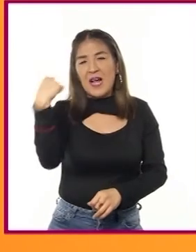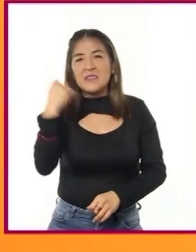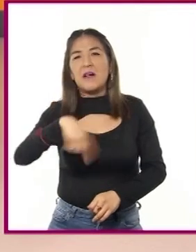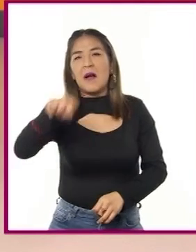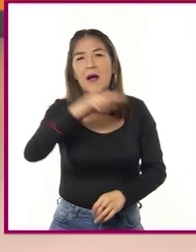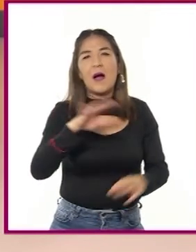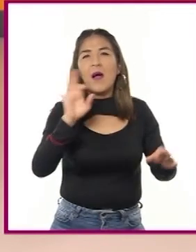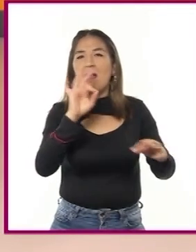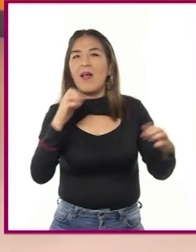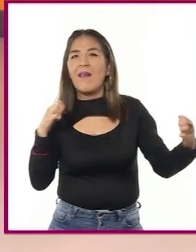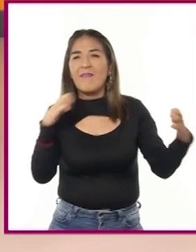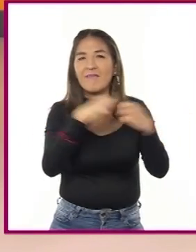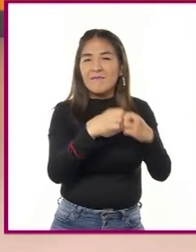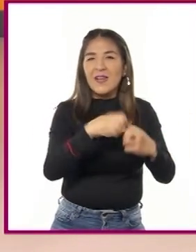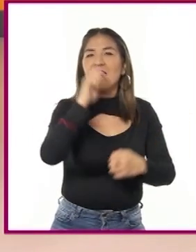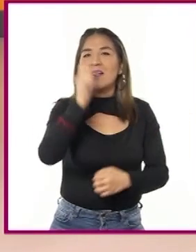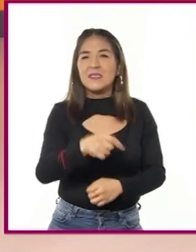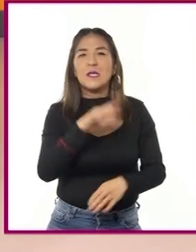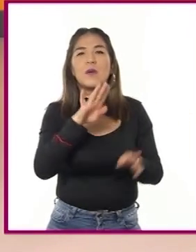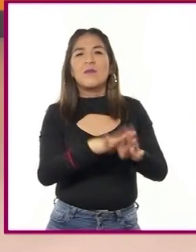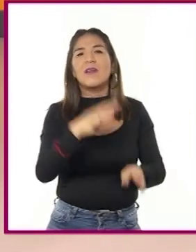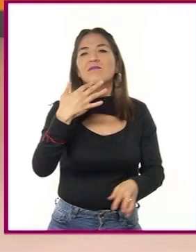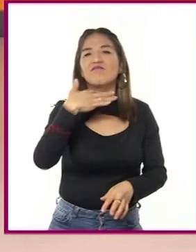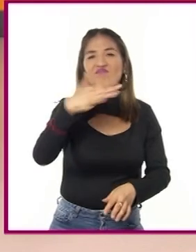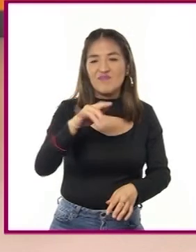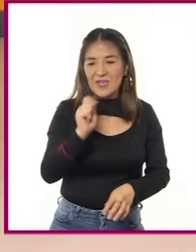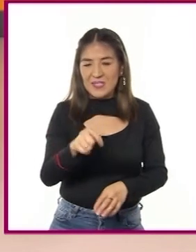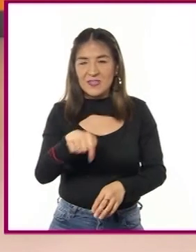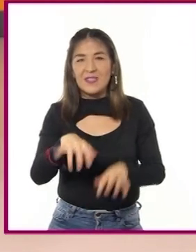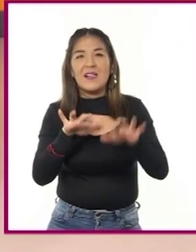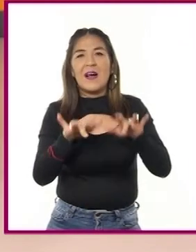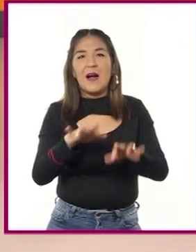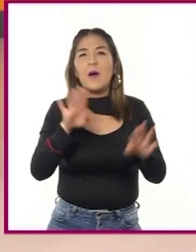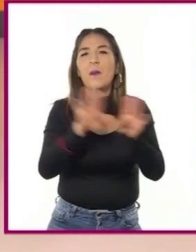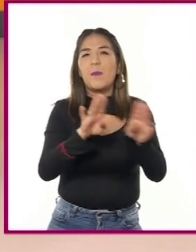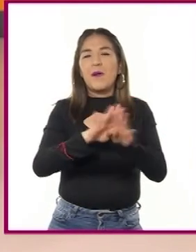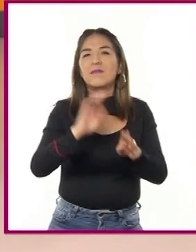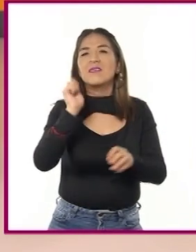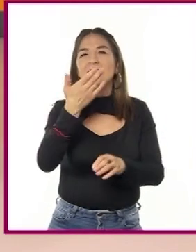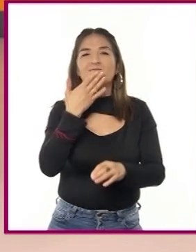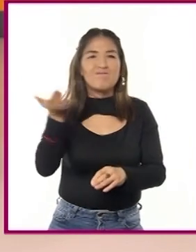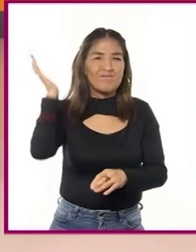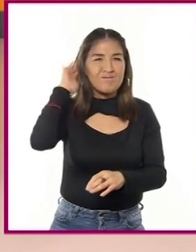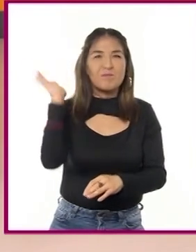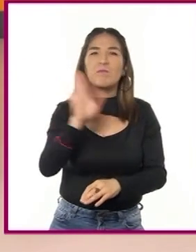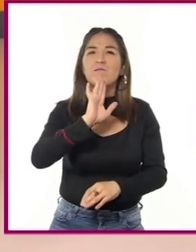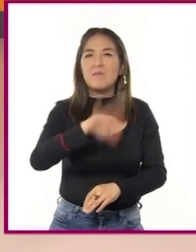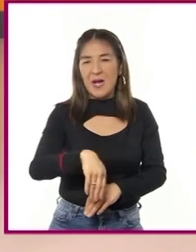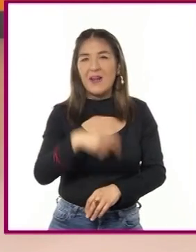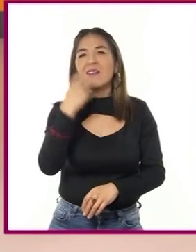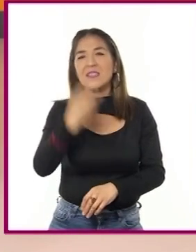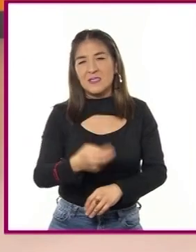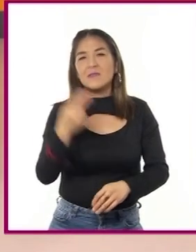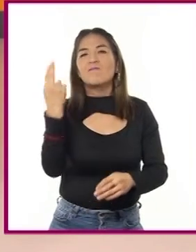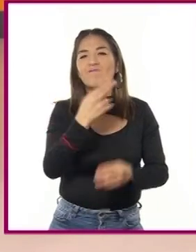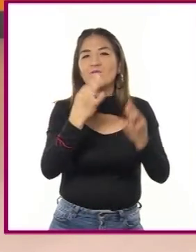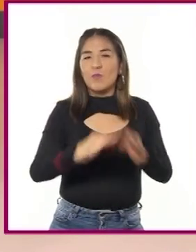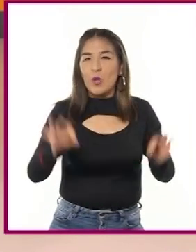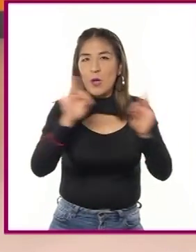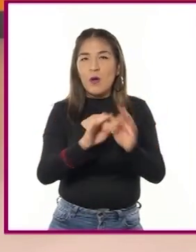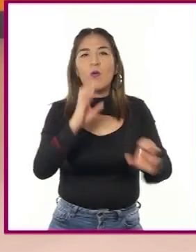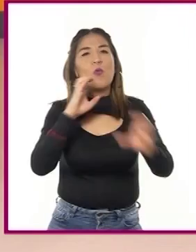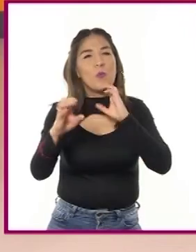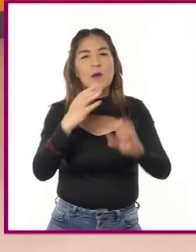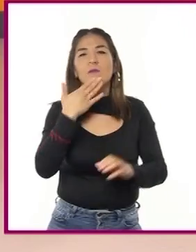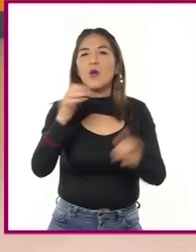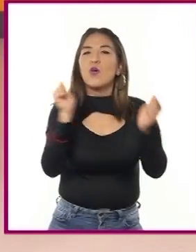engañados o engañadas por la creación de perfiles falsos con intenciones nada buenas, por lo que es de suma importancia tener una buena